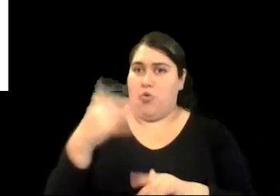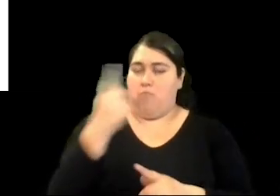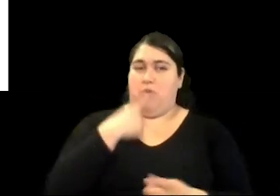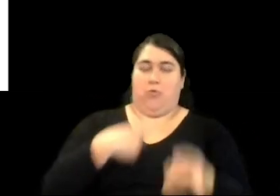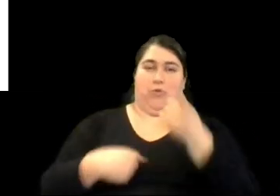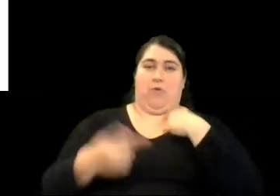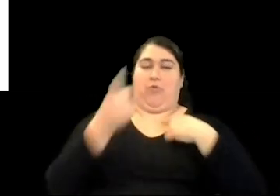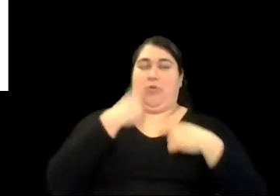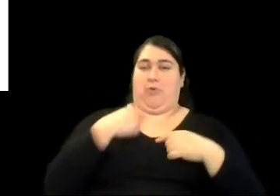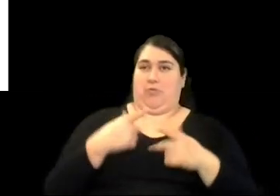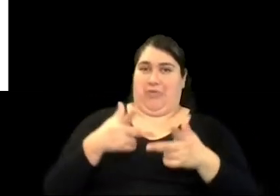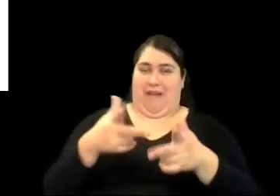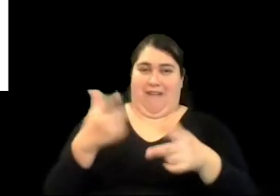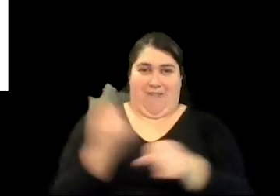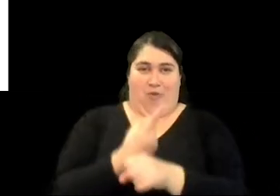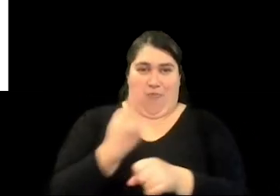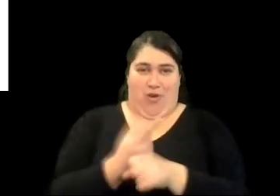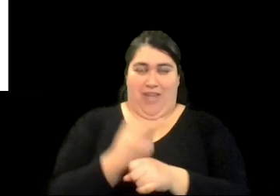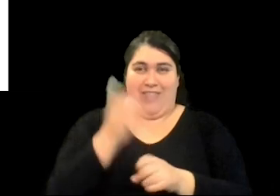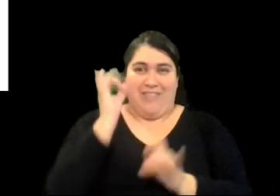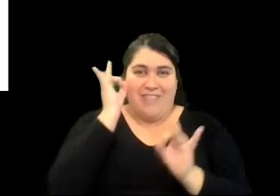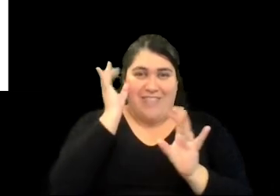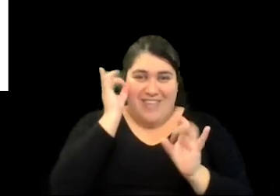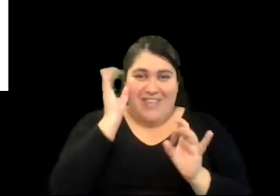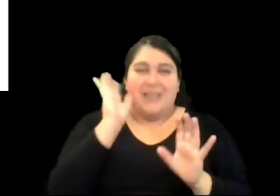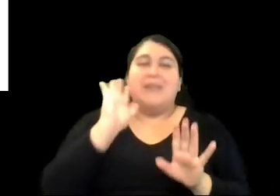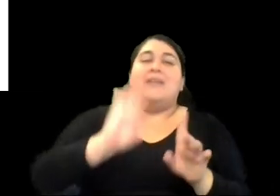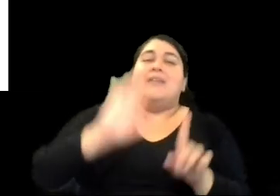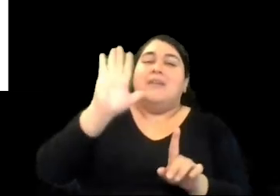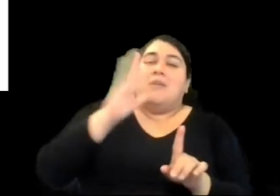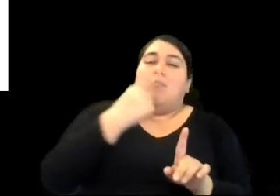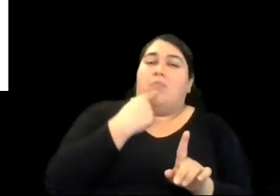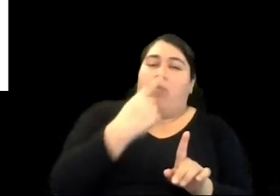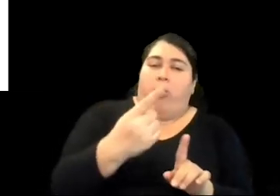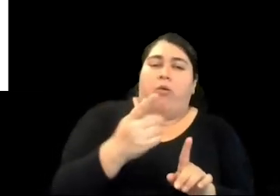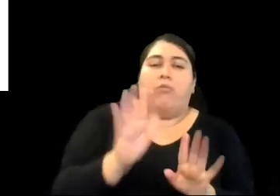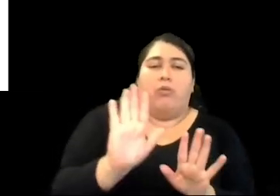una. Perdón, No, ¿puedo yo que soy hacer de Mar del un Plata, importe de esto?